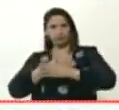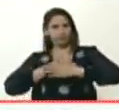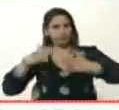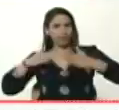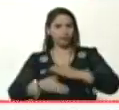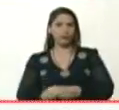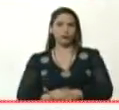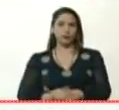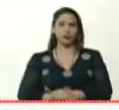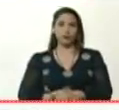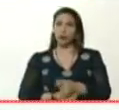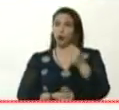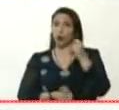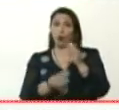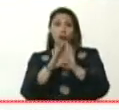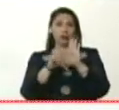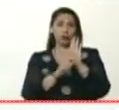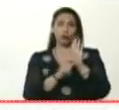Constitución.